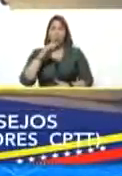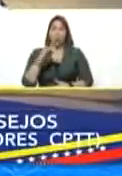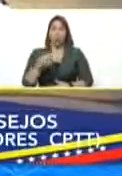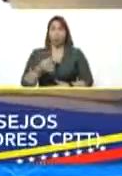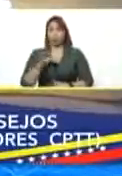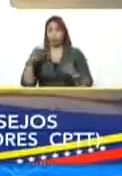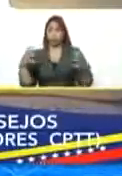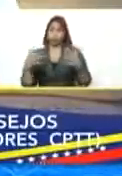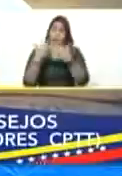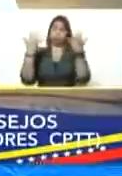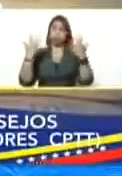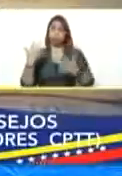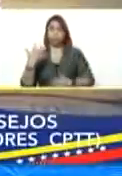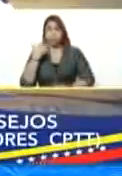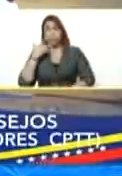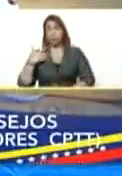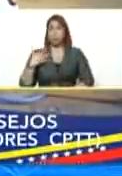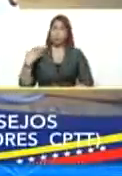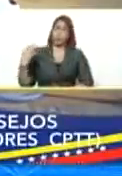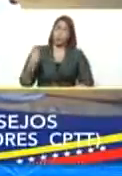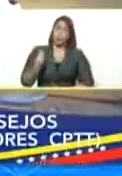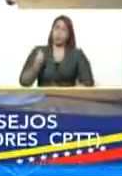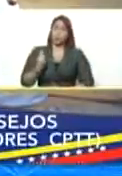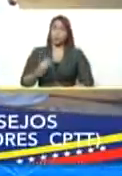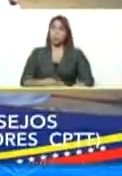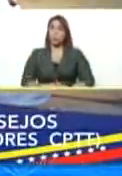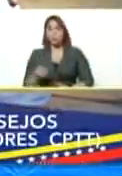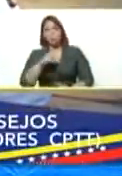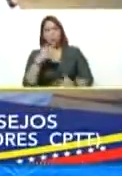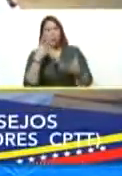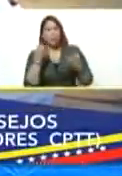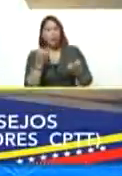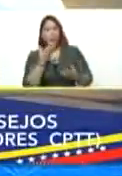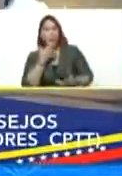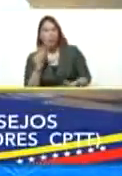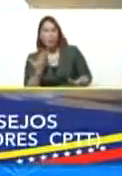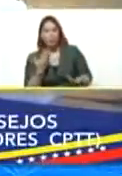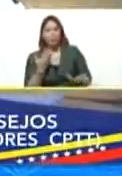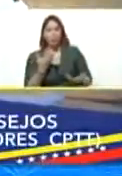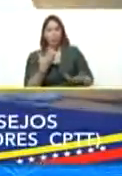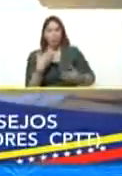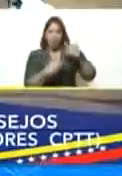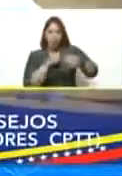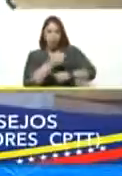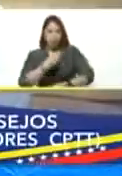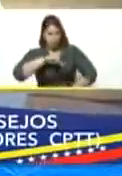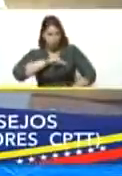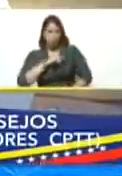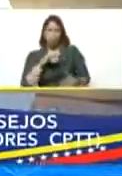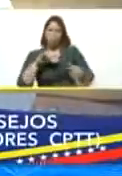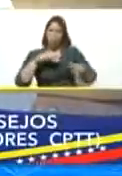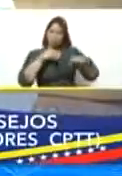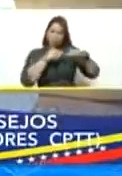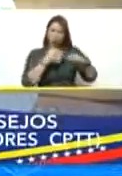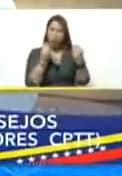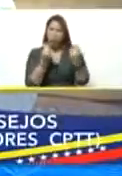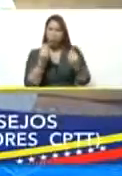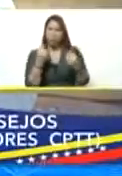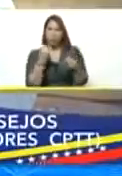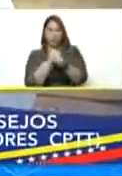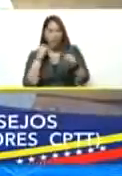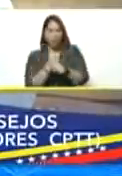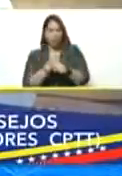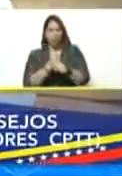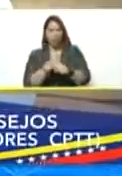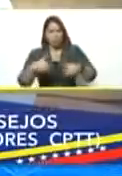la izquierda exquisita. No entienden a la izquierda obrera como somos nosotros, de la izquierda obrera,